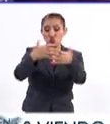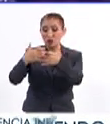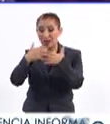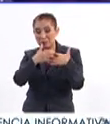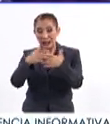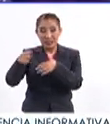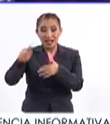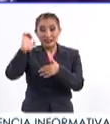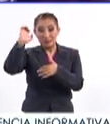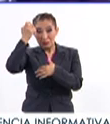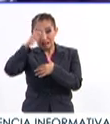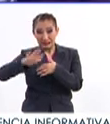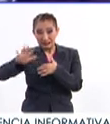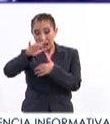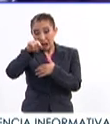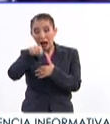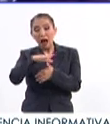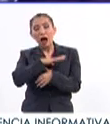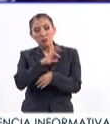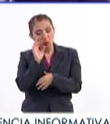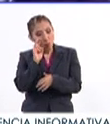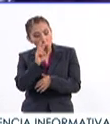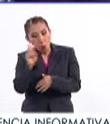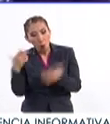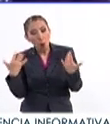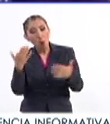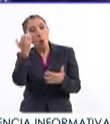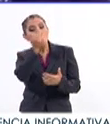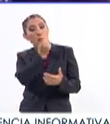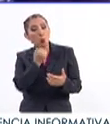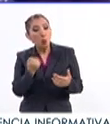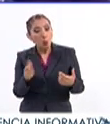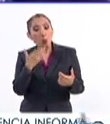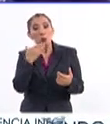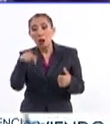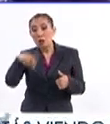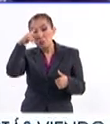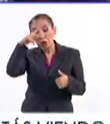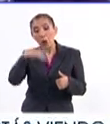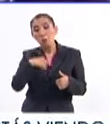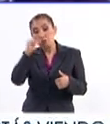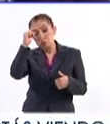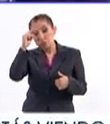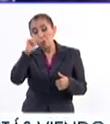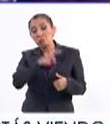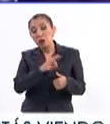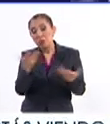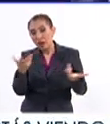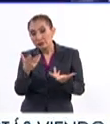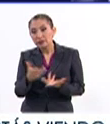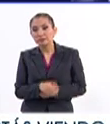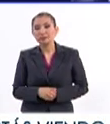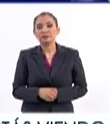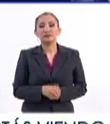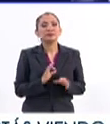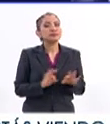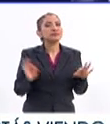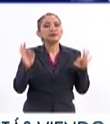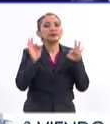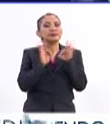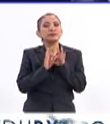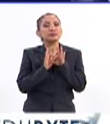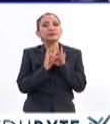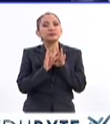aeroespaciales van a ver que hay capacidad en México, en que se puede hacer. Lo importante